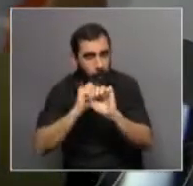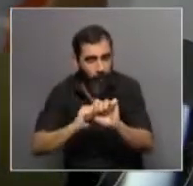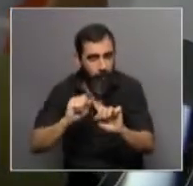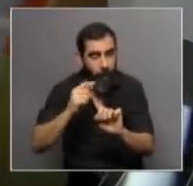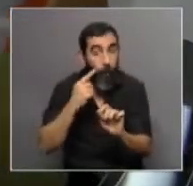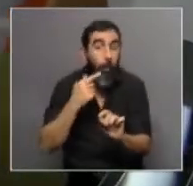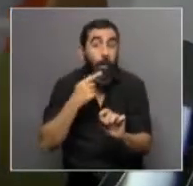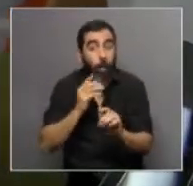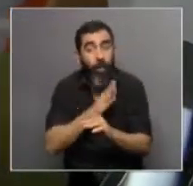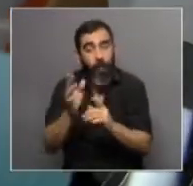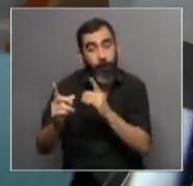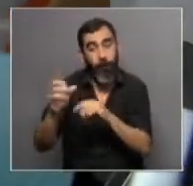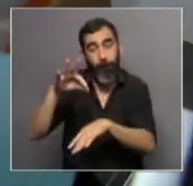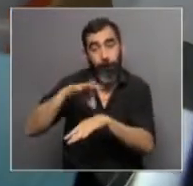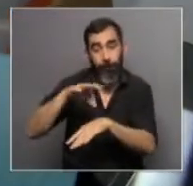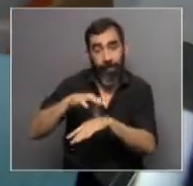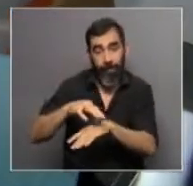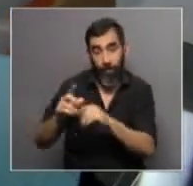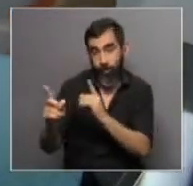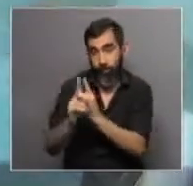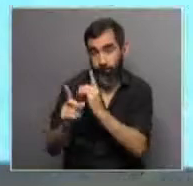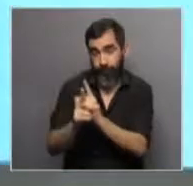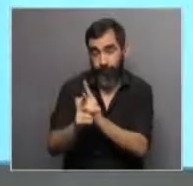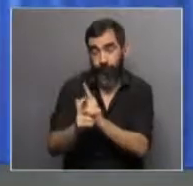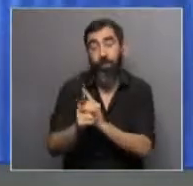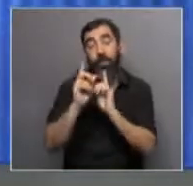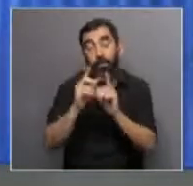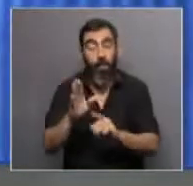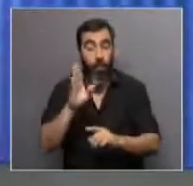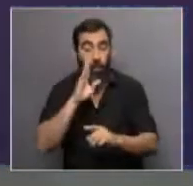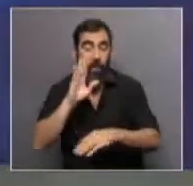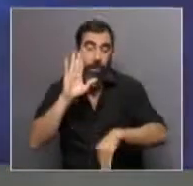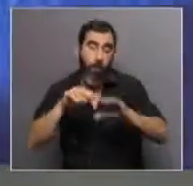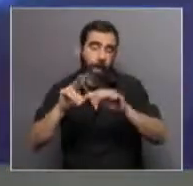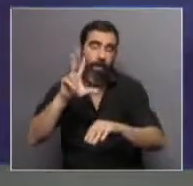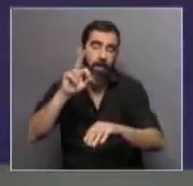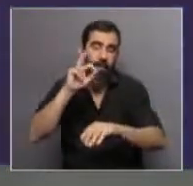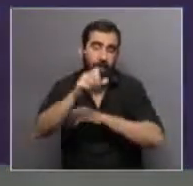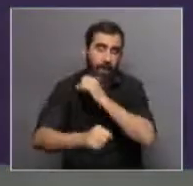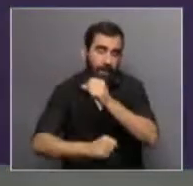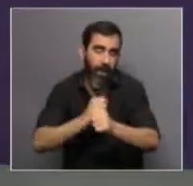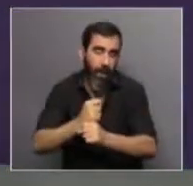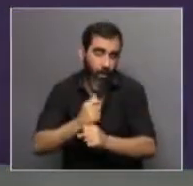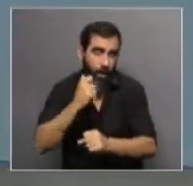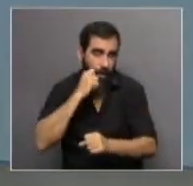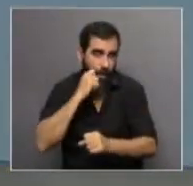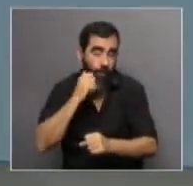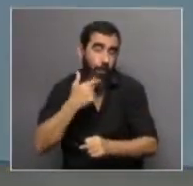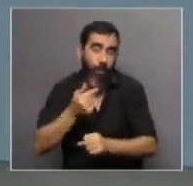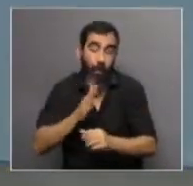llevan a consultar. Y las mujeres que tienen más de 30 años, que generalmente van a